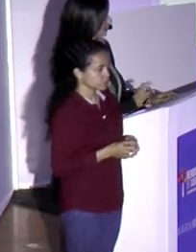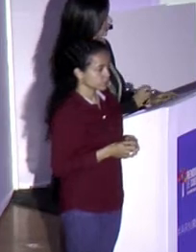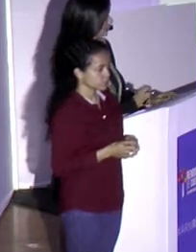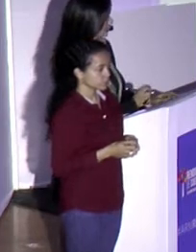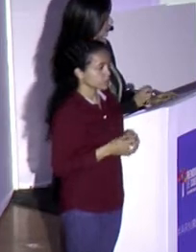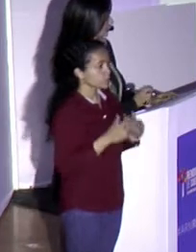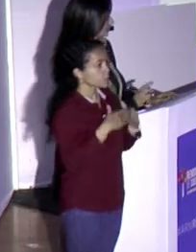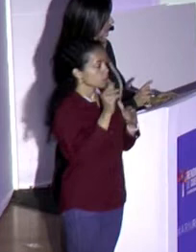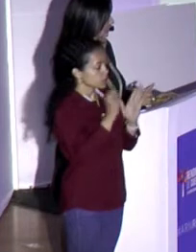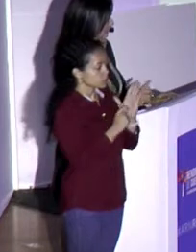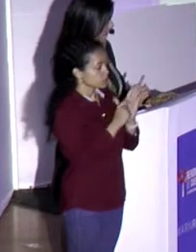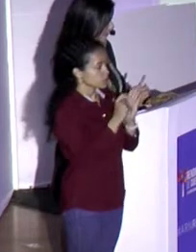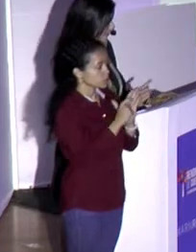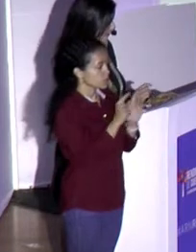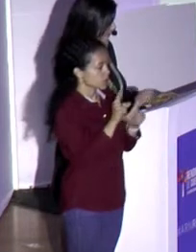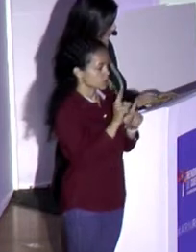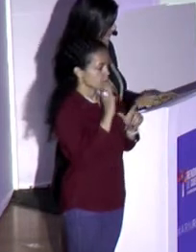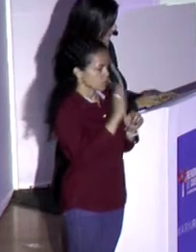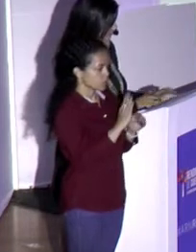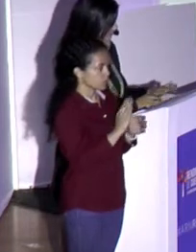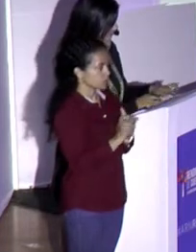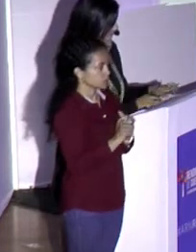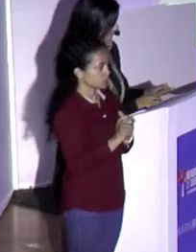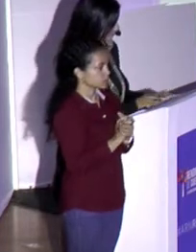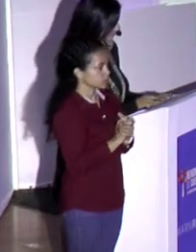La mayor puntuación la tiene la letra B.